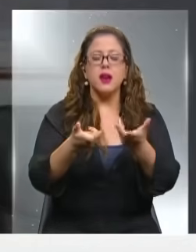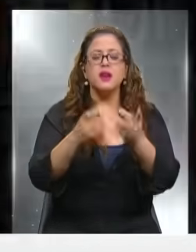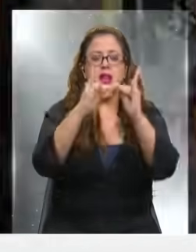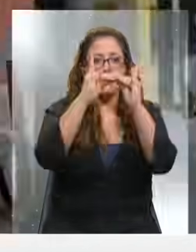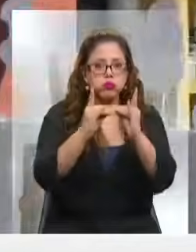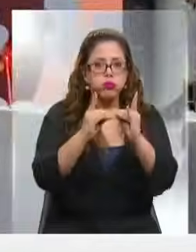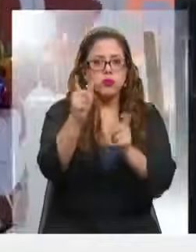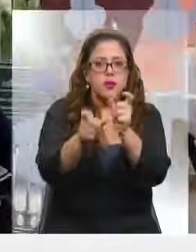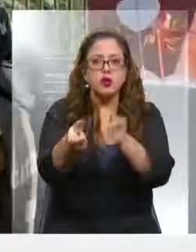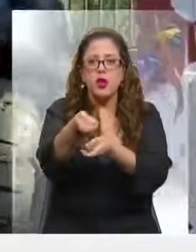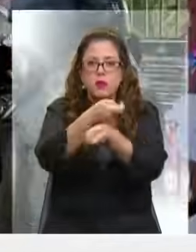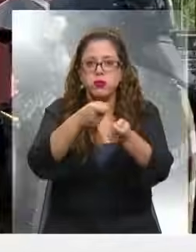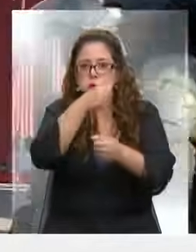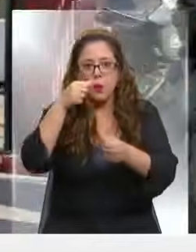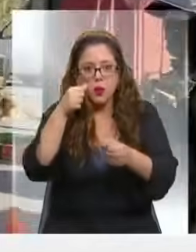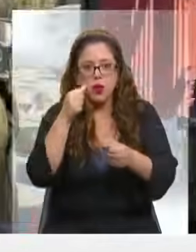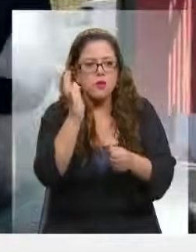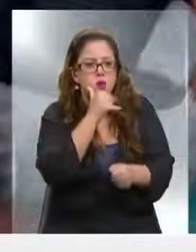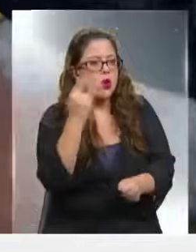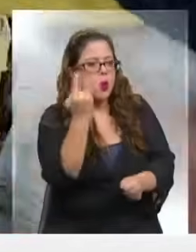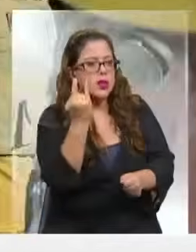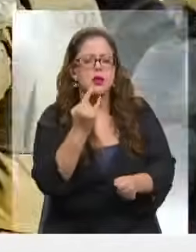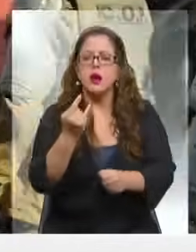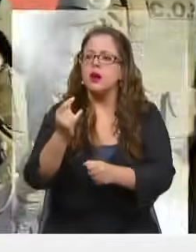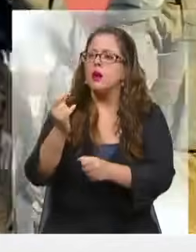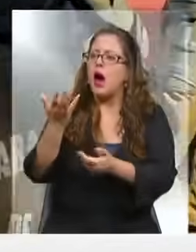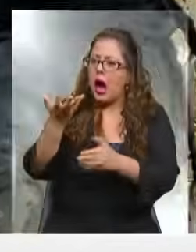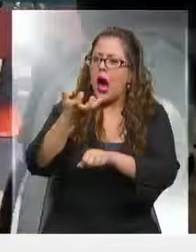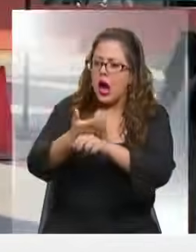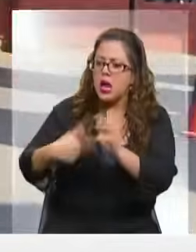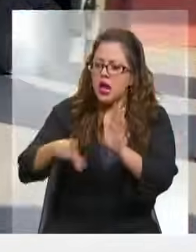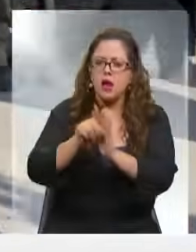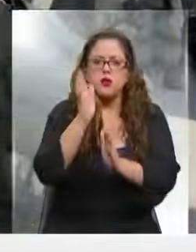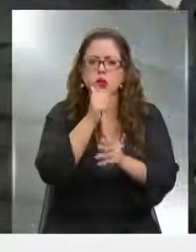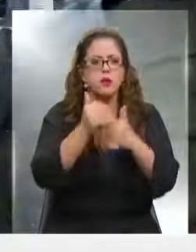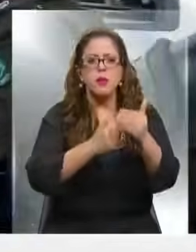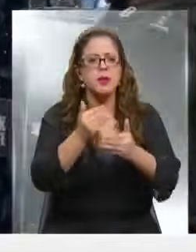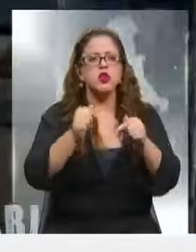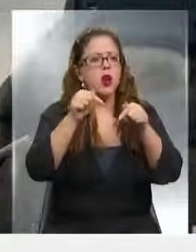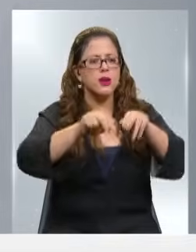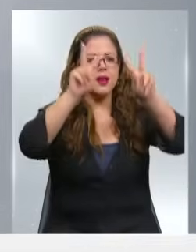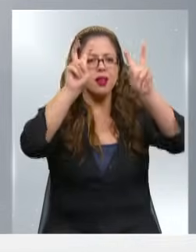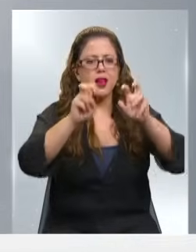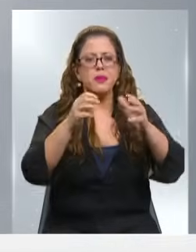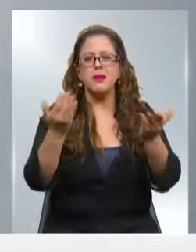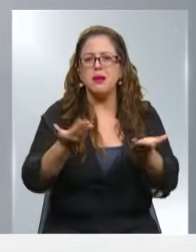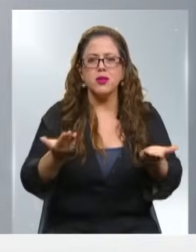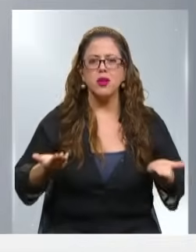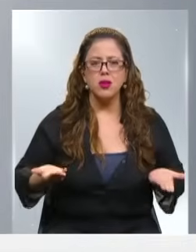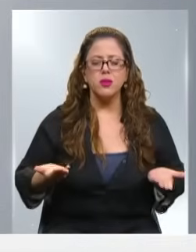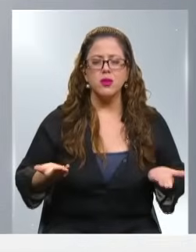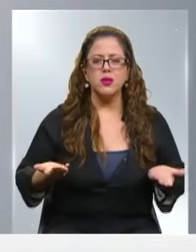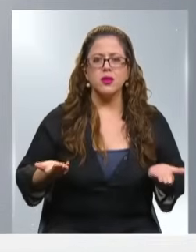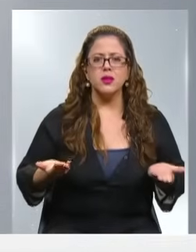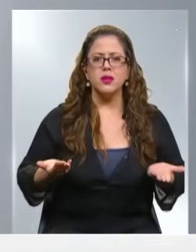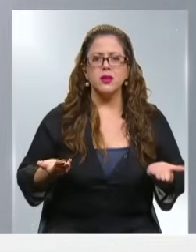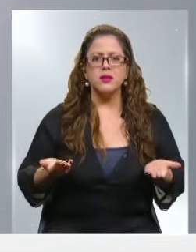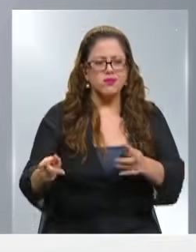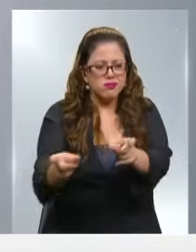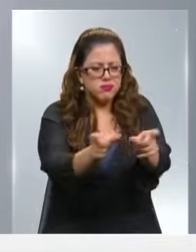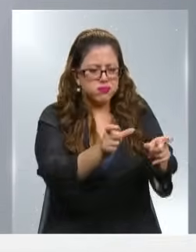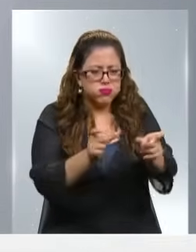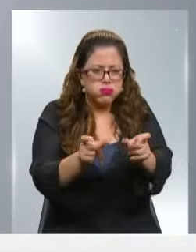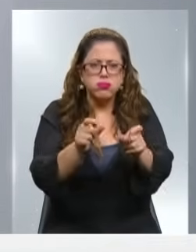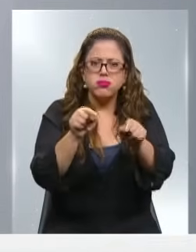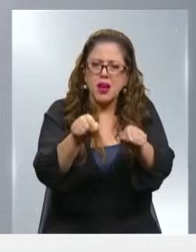ponga urgencia. Si tenemos ley, ¿por qué no la aplicamos? Aquí dice relación cómo, en definitiva, se controlan este